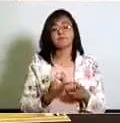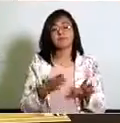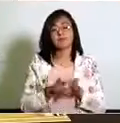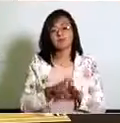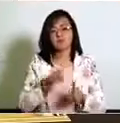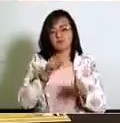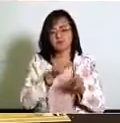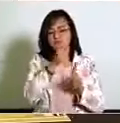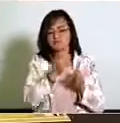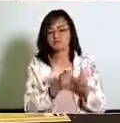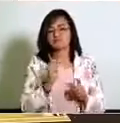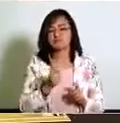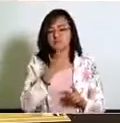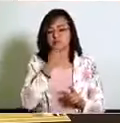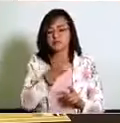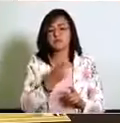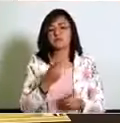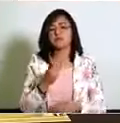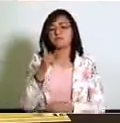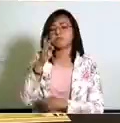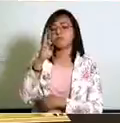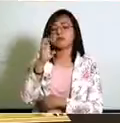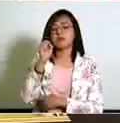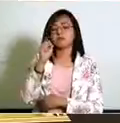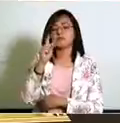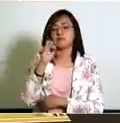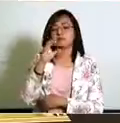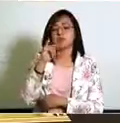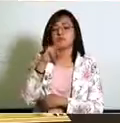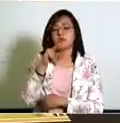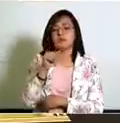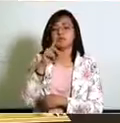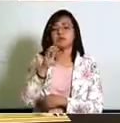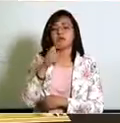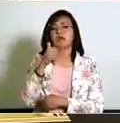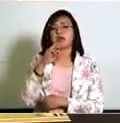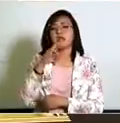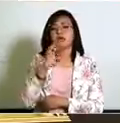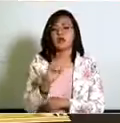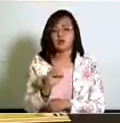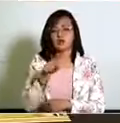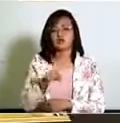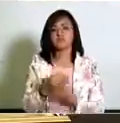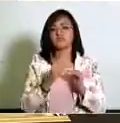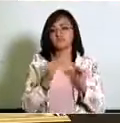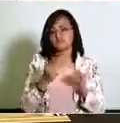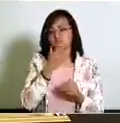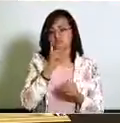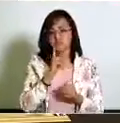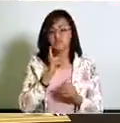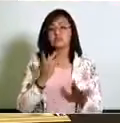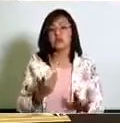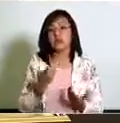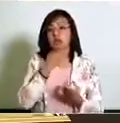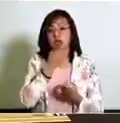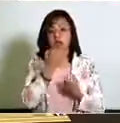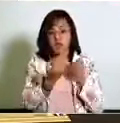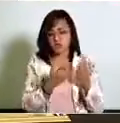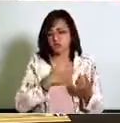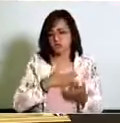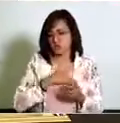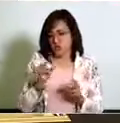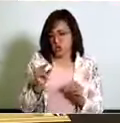este de perspectiva de género Pero hay quien dice hay quien dice no